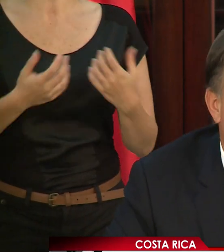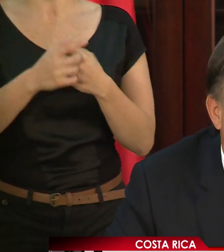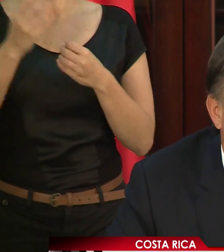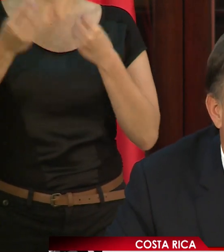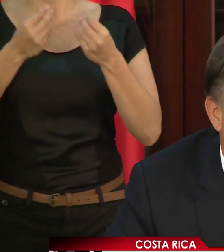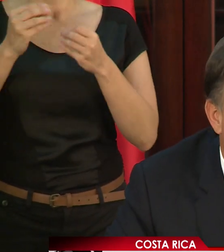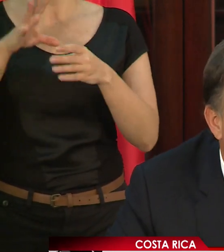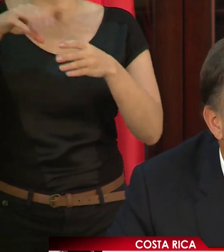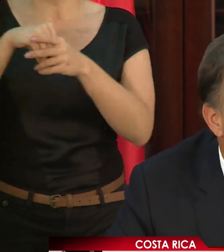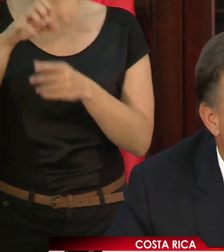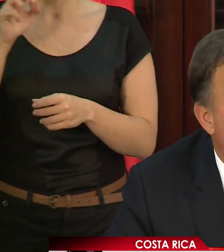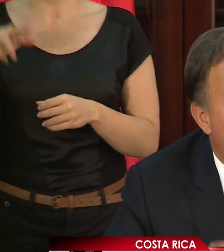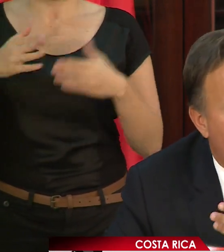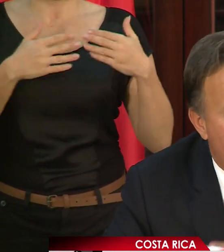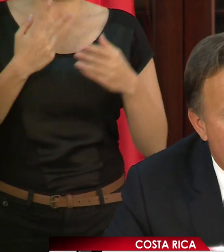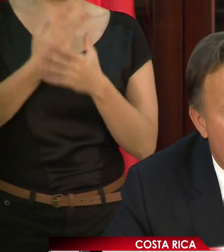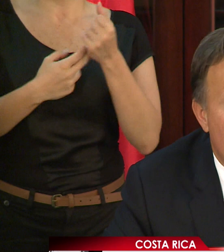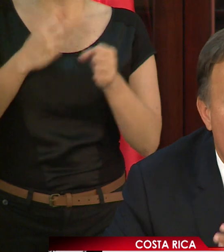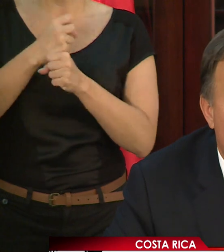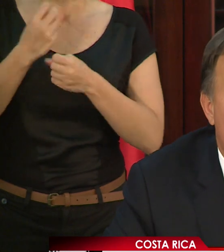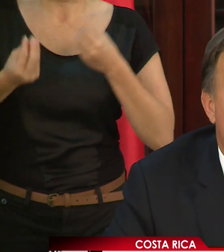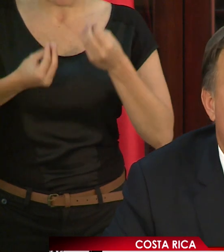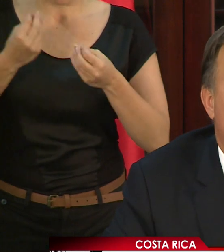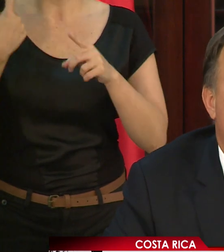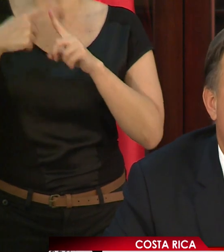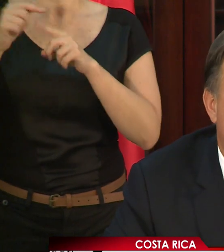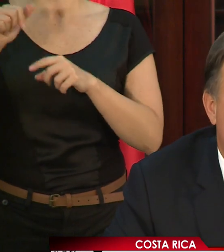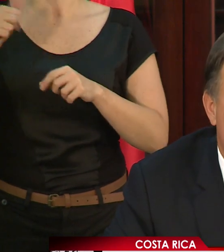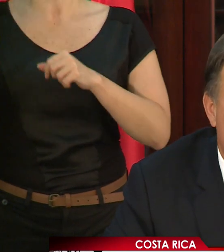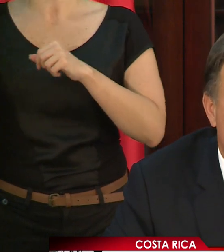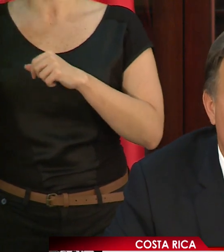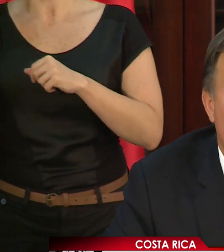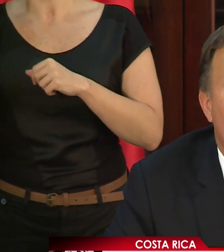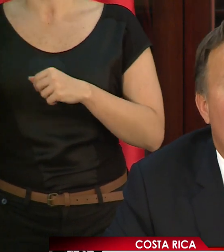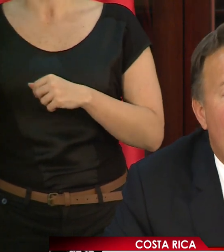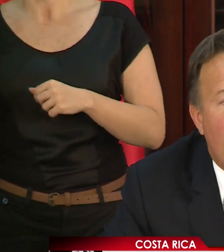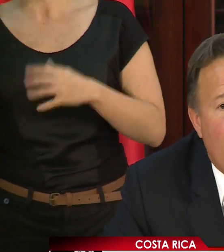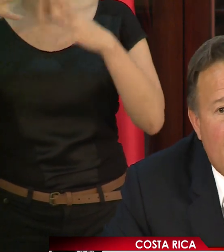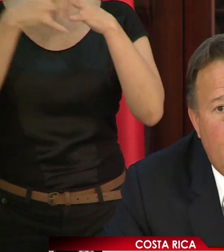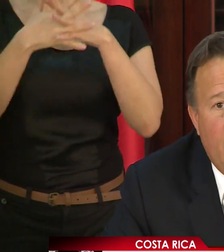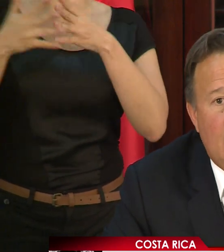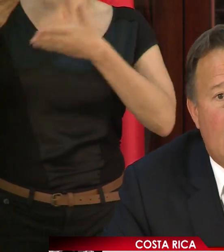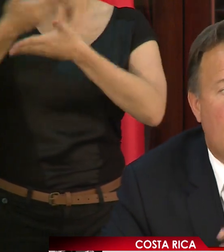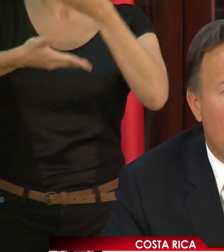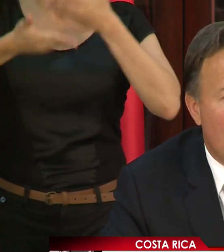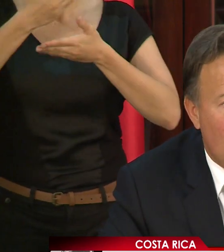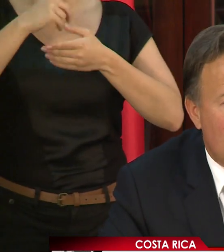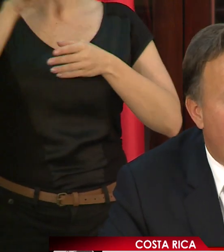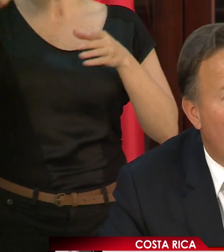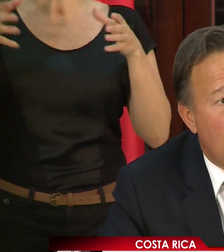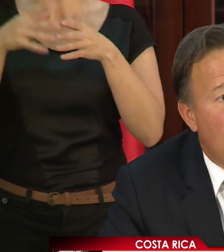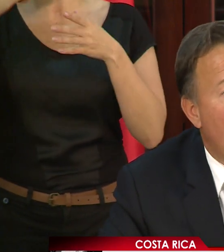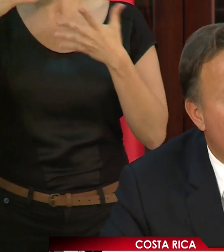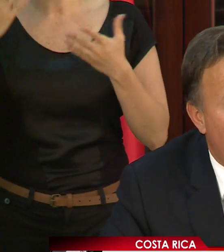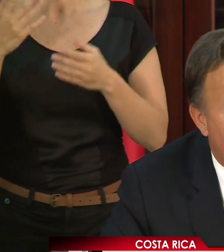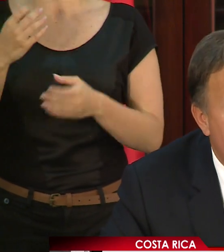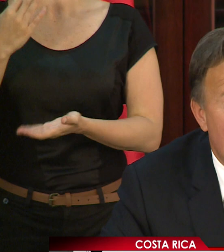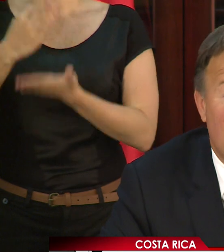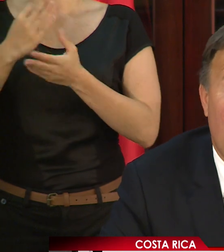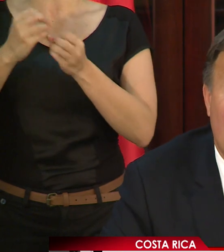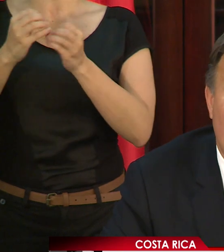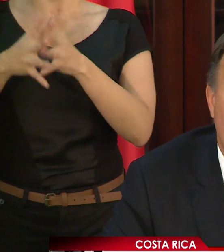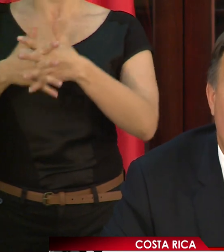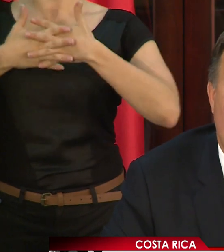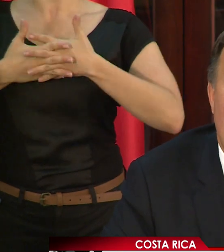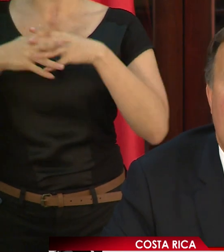de Costa Rica y de Panamá y la colaboración con gobiernos como el de Colombia y Estados Unidos nos van a permitir blindar nuestras fronteras, nuestros países